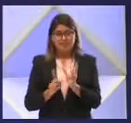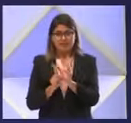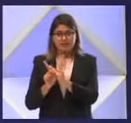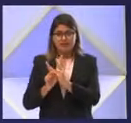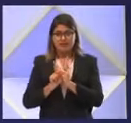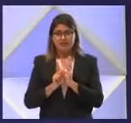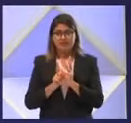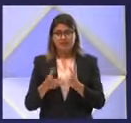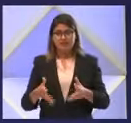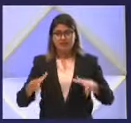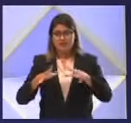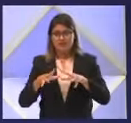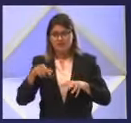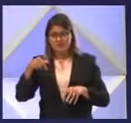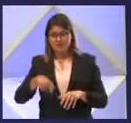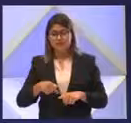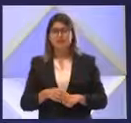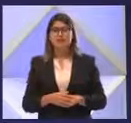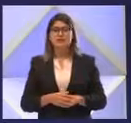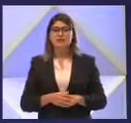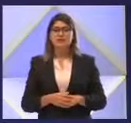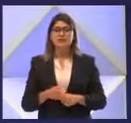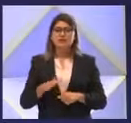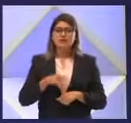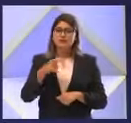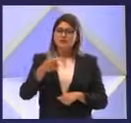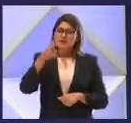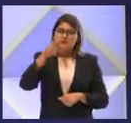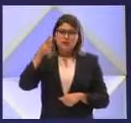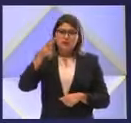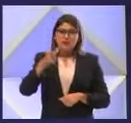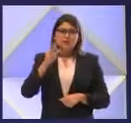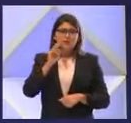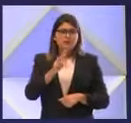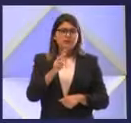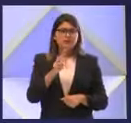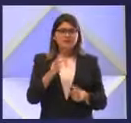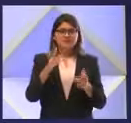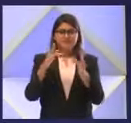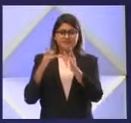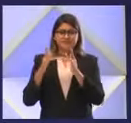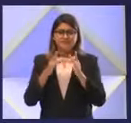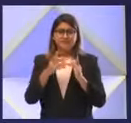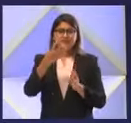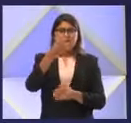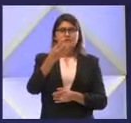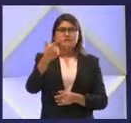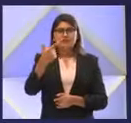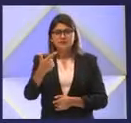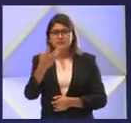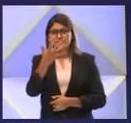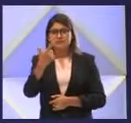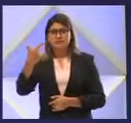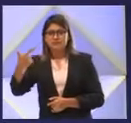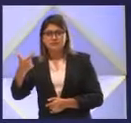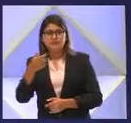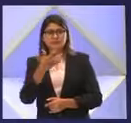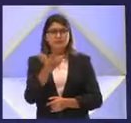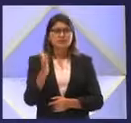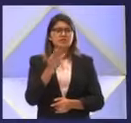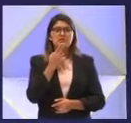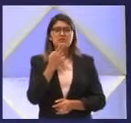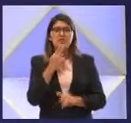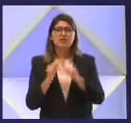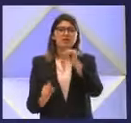o forma porque vio que muchas de las bandas 4g de 5 fin y mt no están usadas